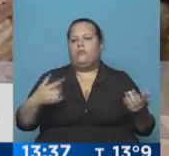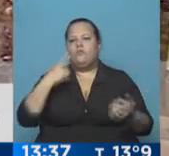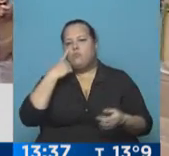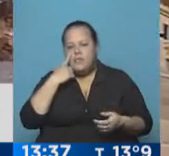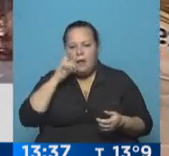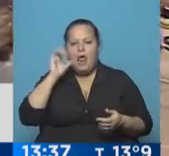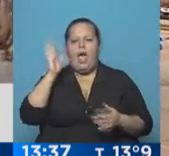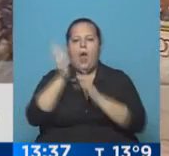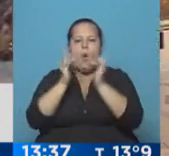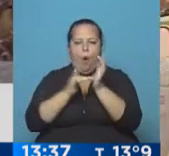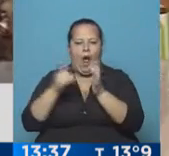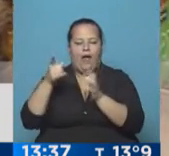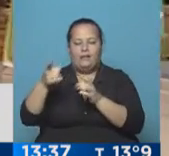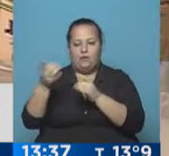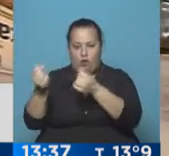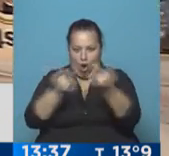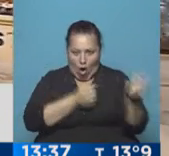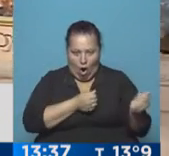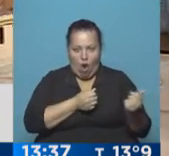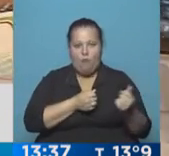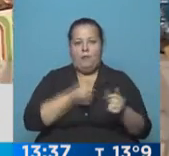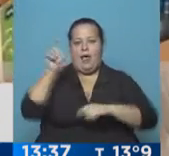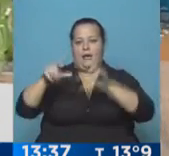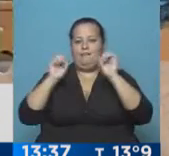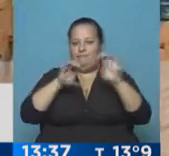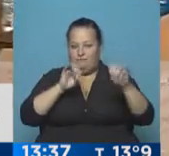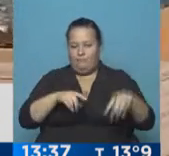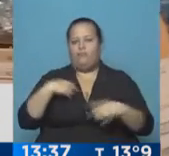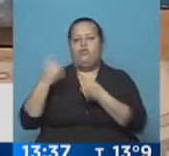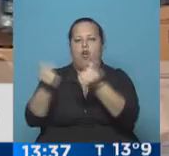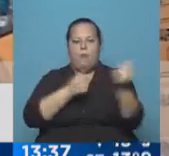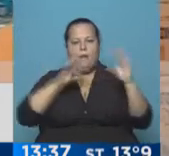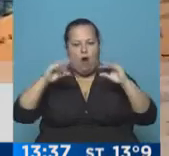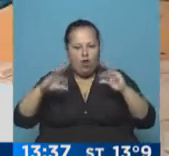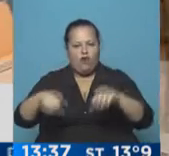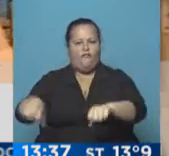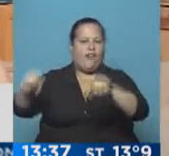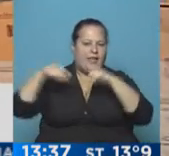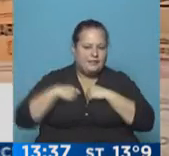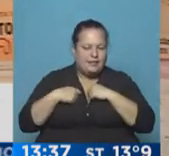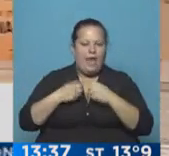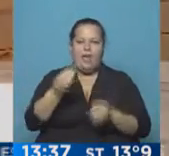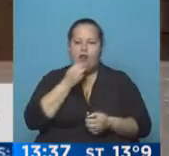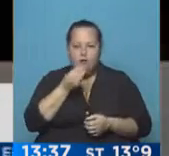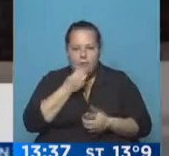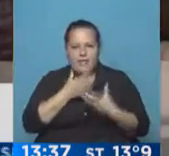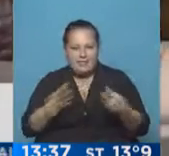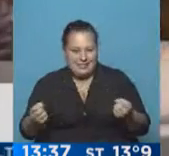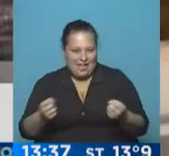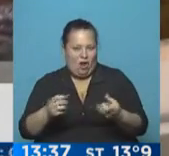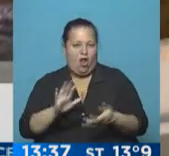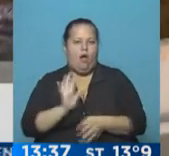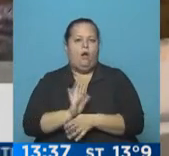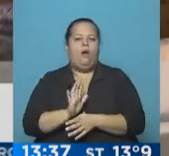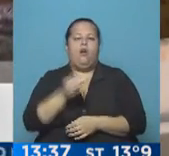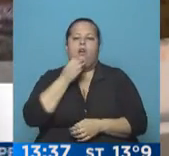municipio de luján comprando a proveedores estamos comprando colchones frazadas alimentos secos